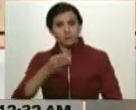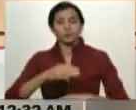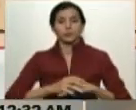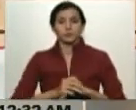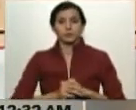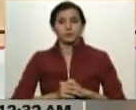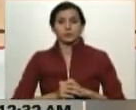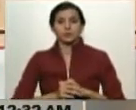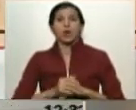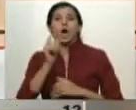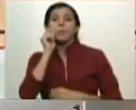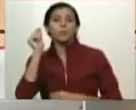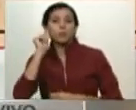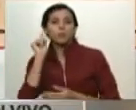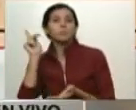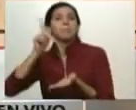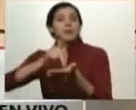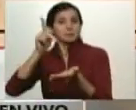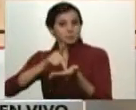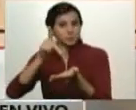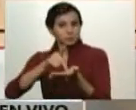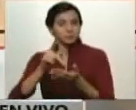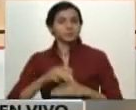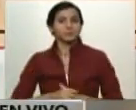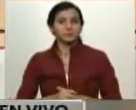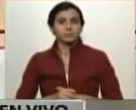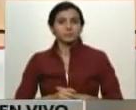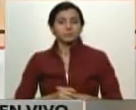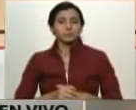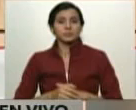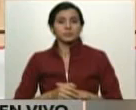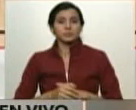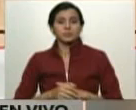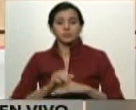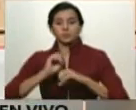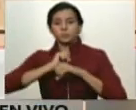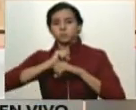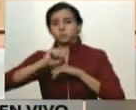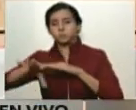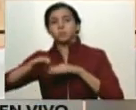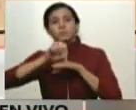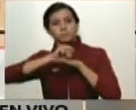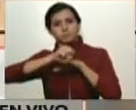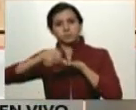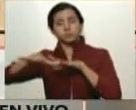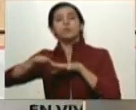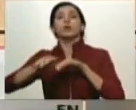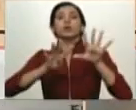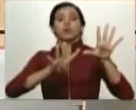74.25% de las electoras y los electores, y con una transmisión del